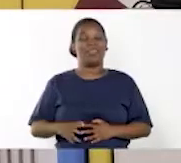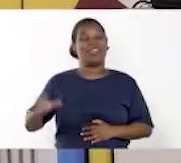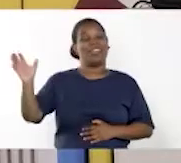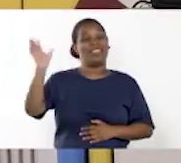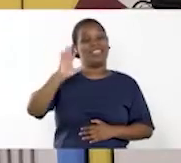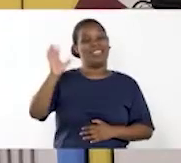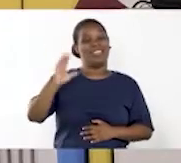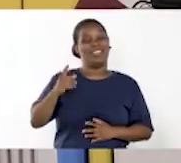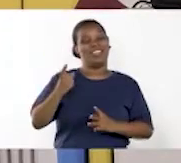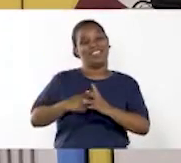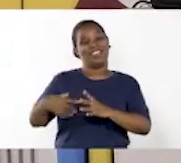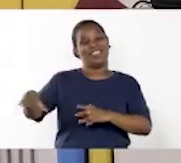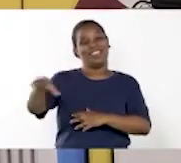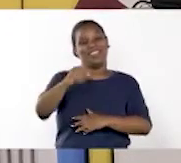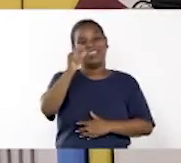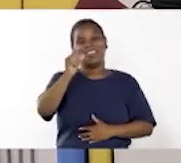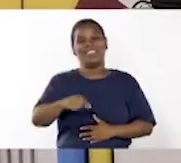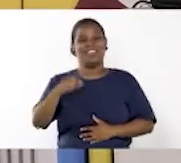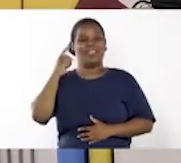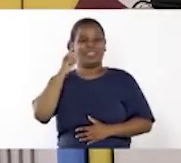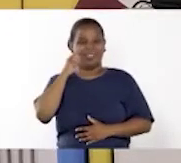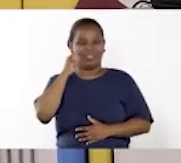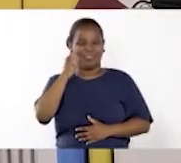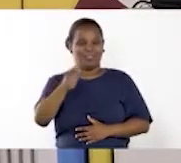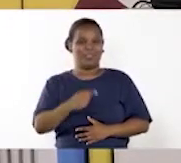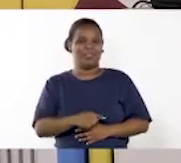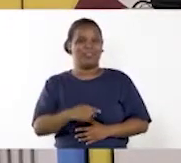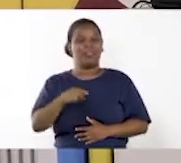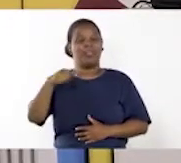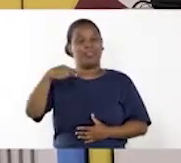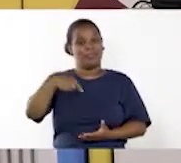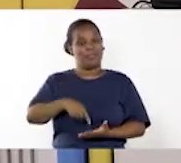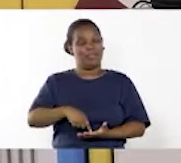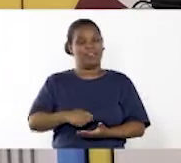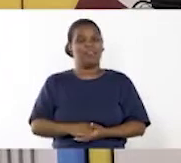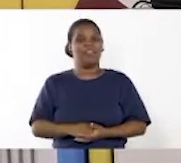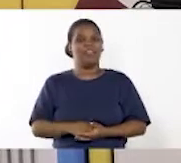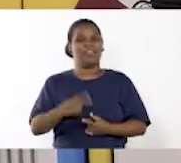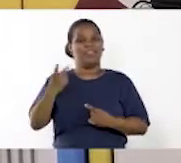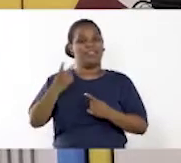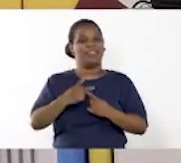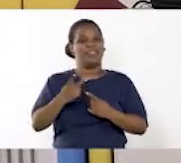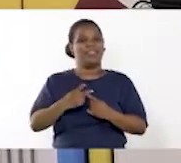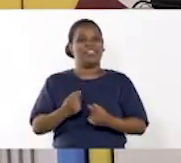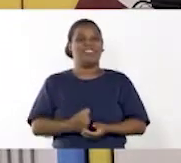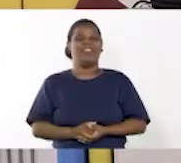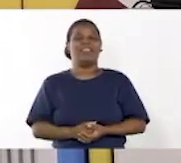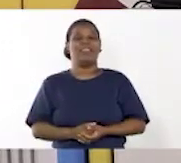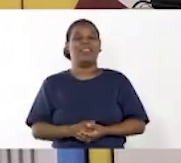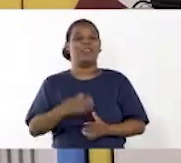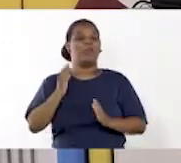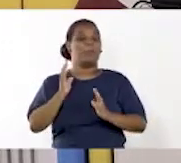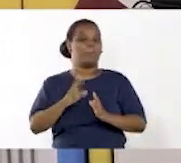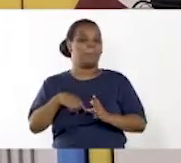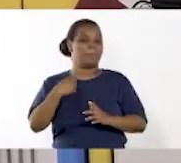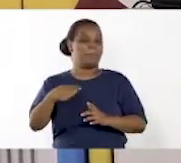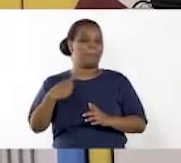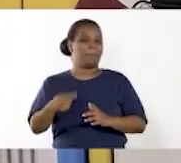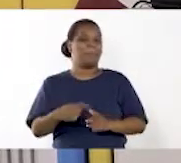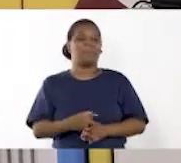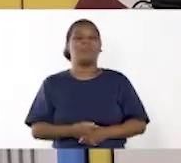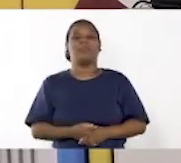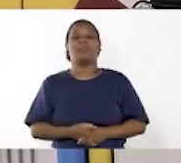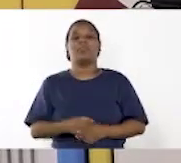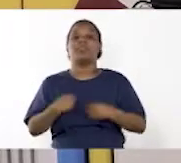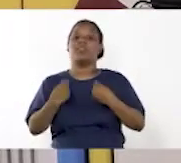Un cordial saludo para todas las personas que nos escuchan, presentes y televidentes. Continuamos